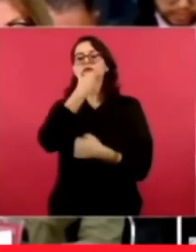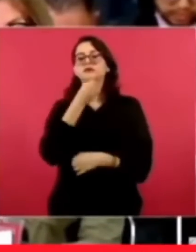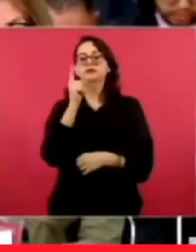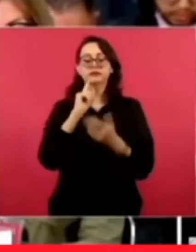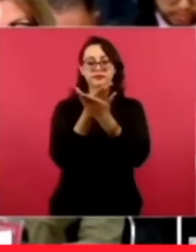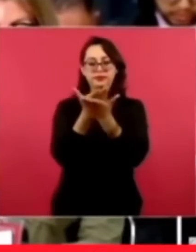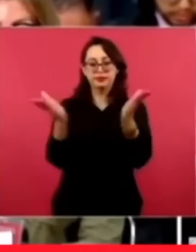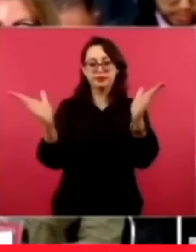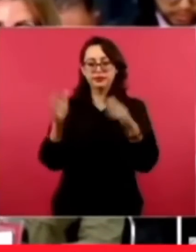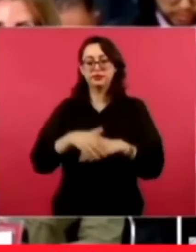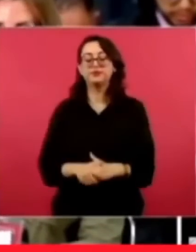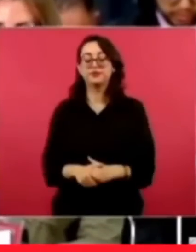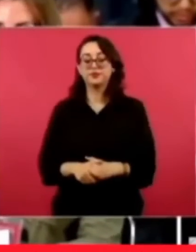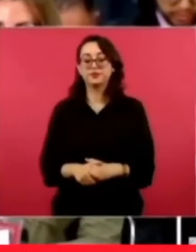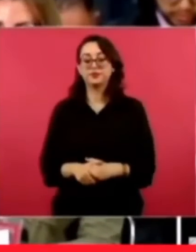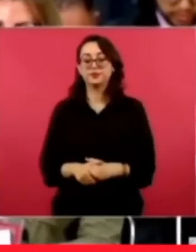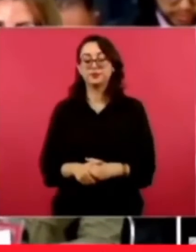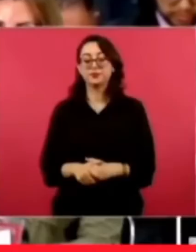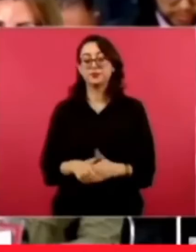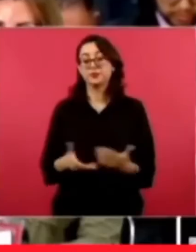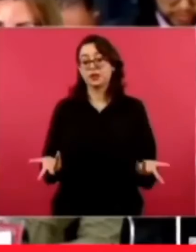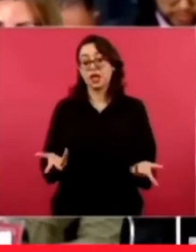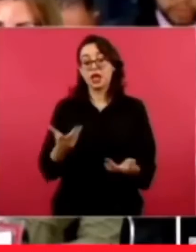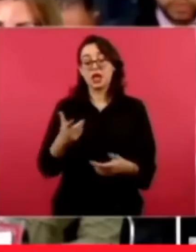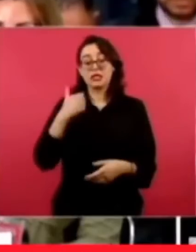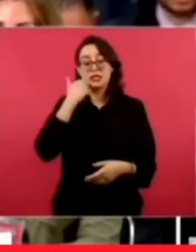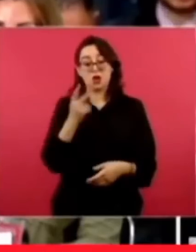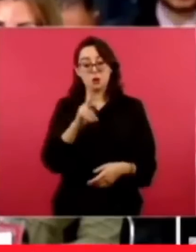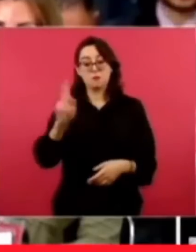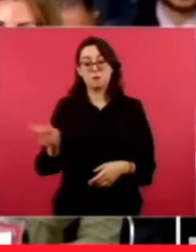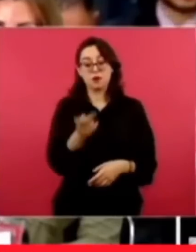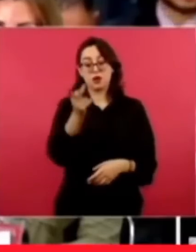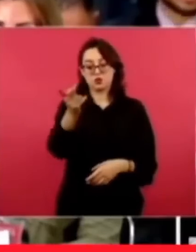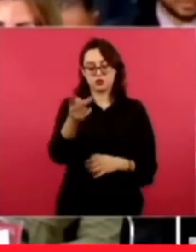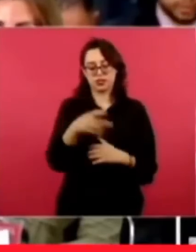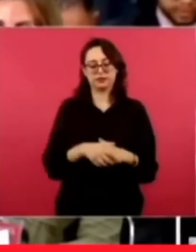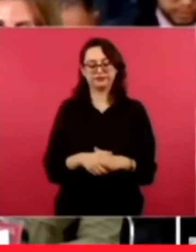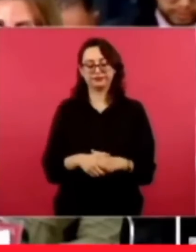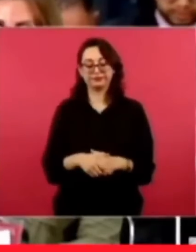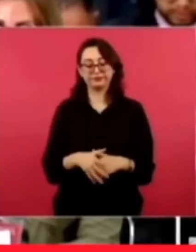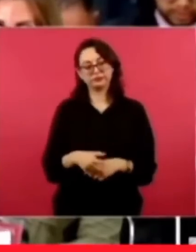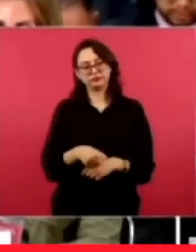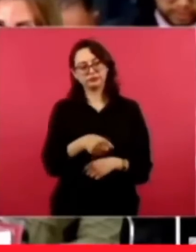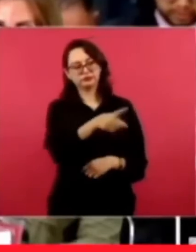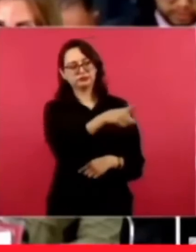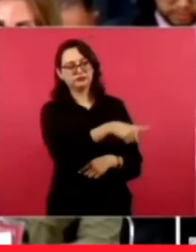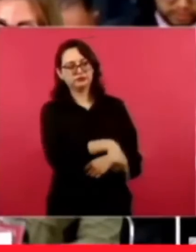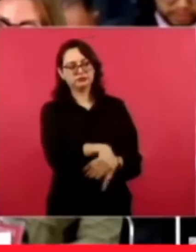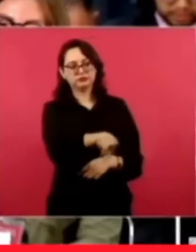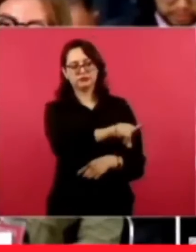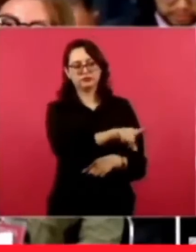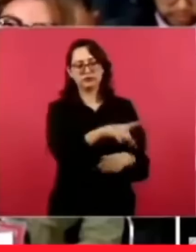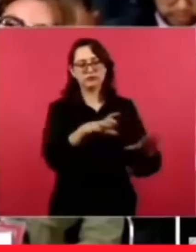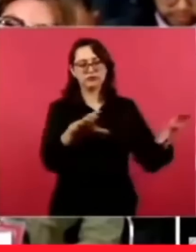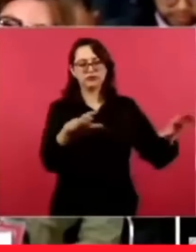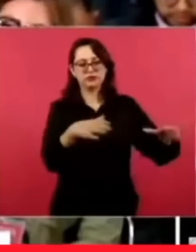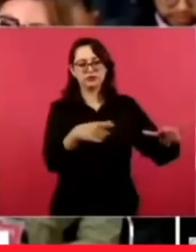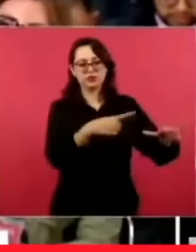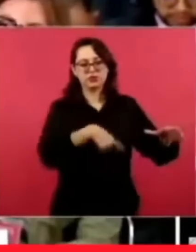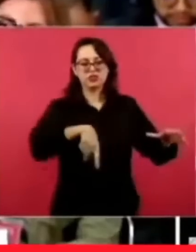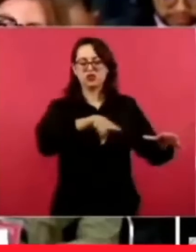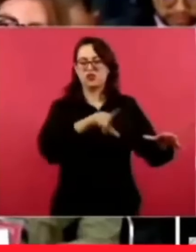guerra sucia que enfrenta su gobierno desde antes, incluso que usted asumiera la presidencia de la República. En Contralínea hemos hecho